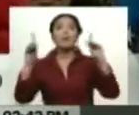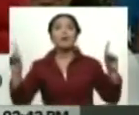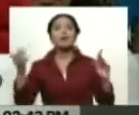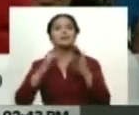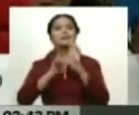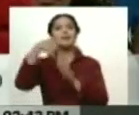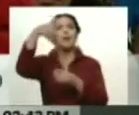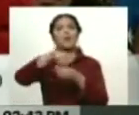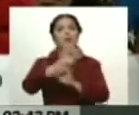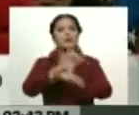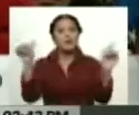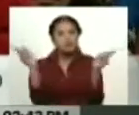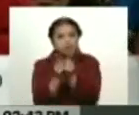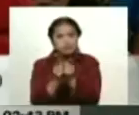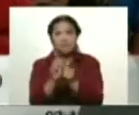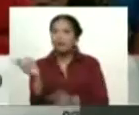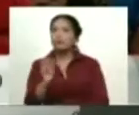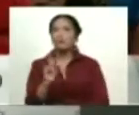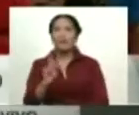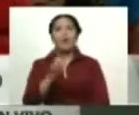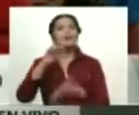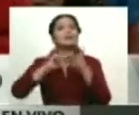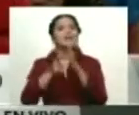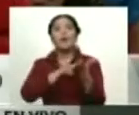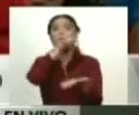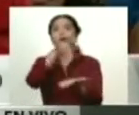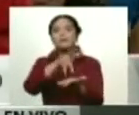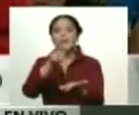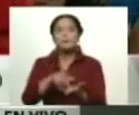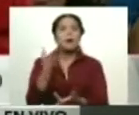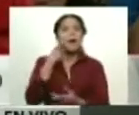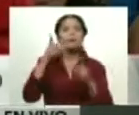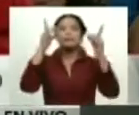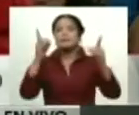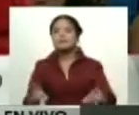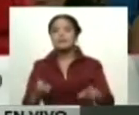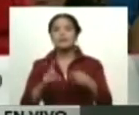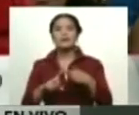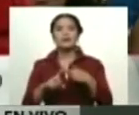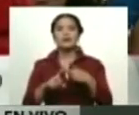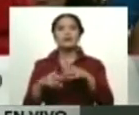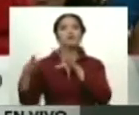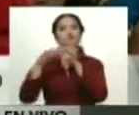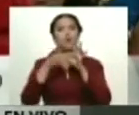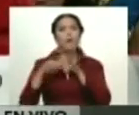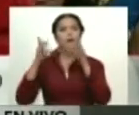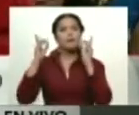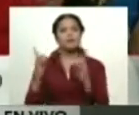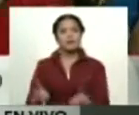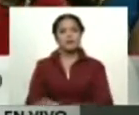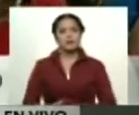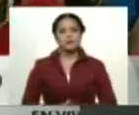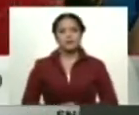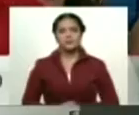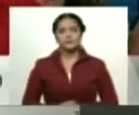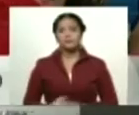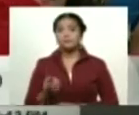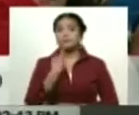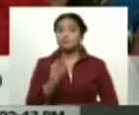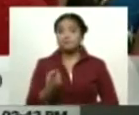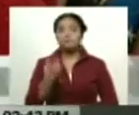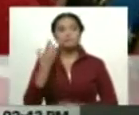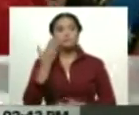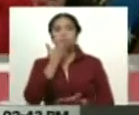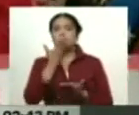votar. Hoy la democracia es participar, decidir, ejercer soberanía, decir,